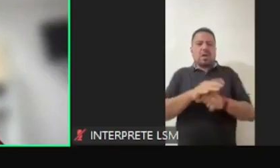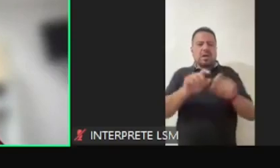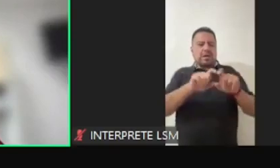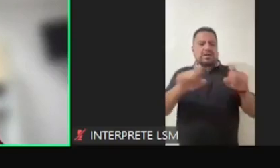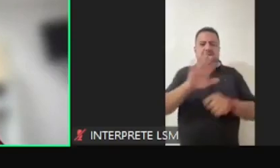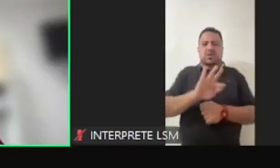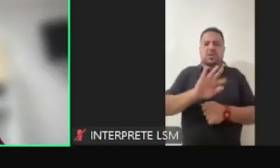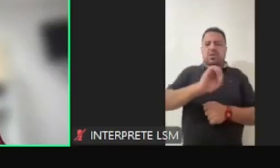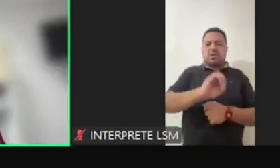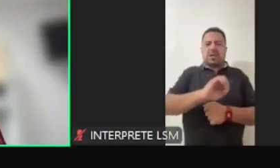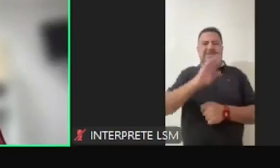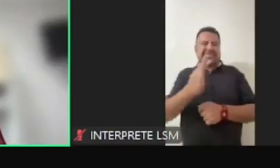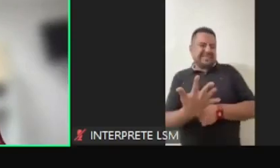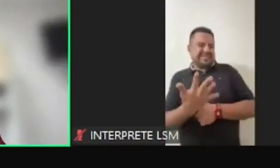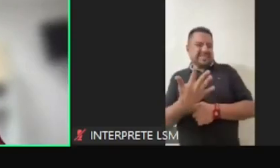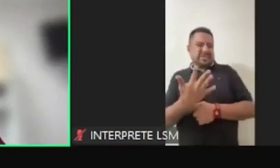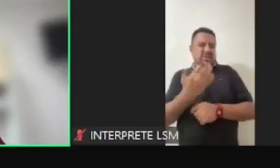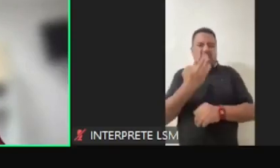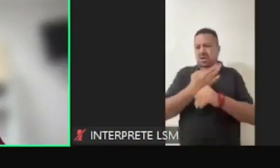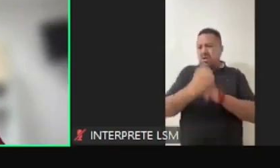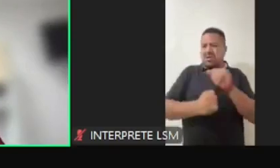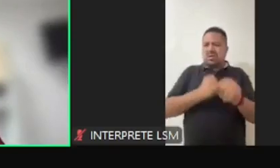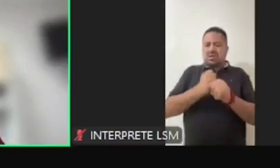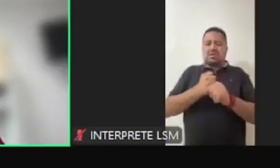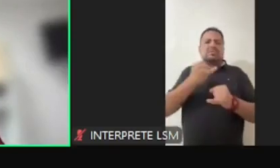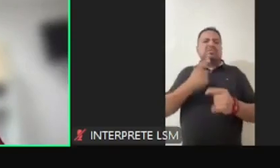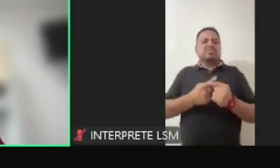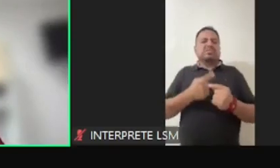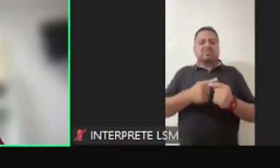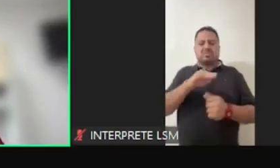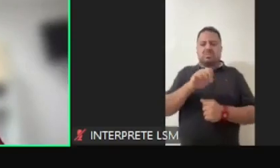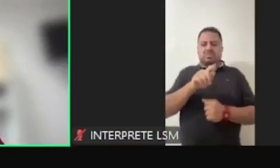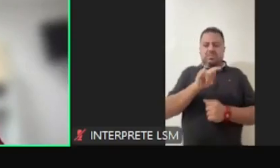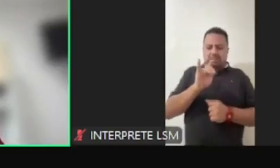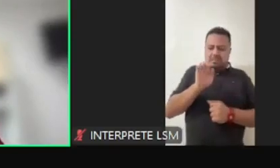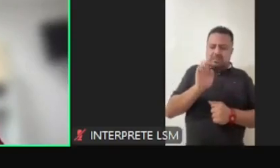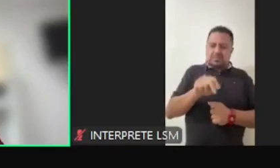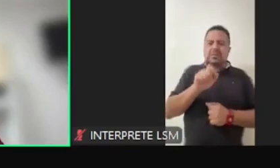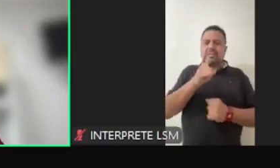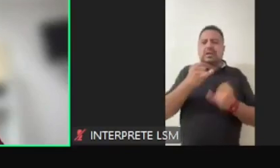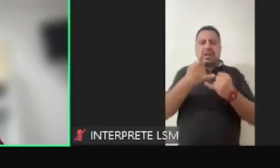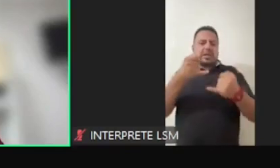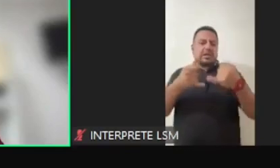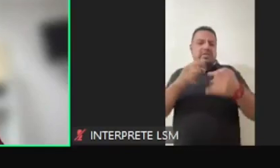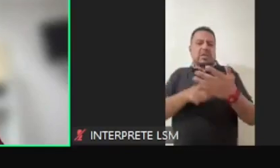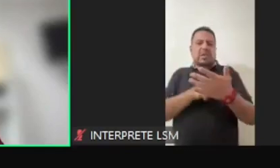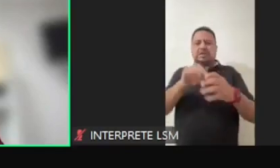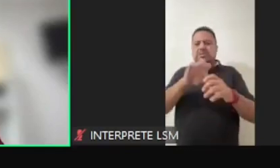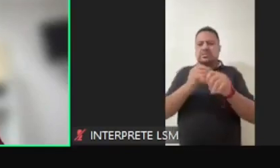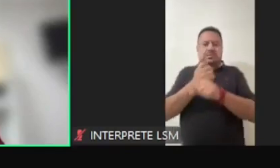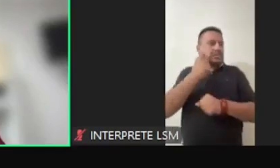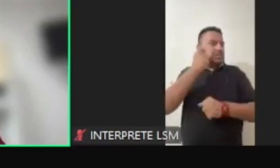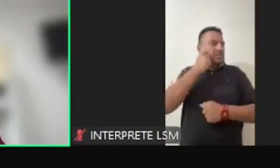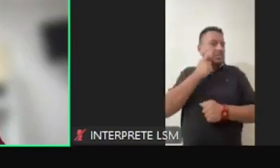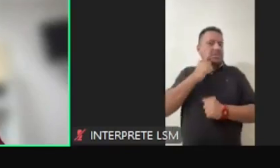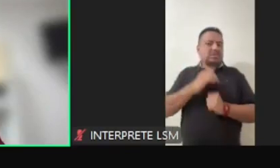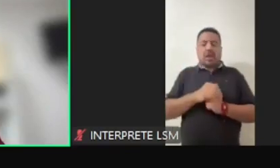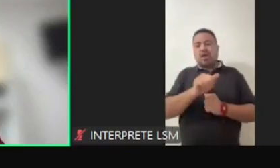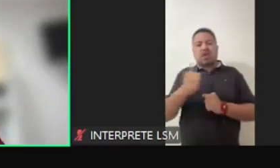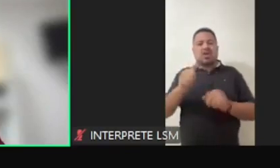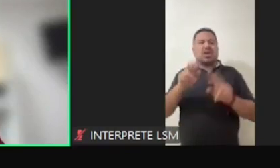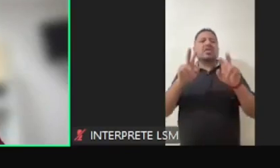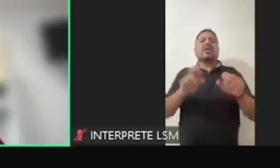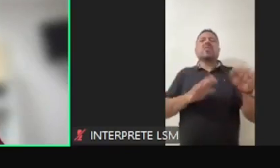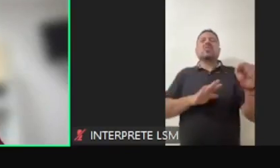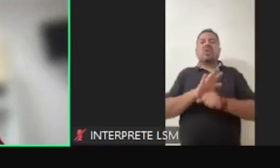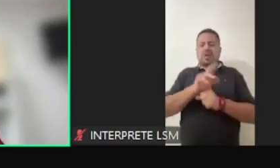045 de este año los comparecientes son Martín cerros Gaspar y el tribunal electoral del Estado de Guerrero el siguiente asunto